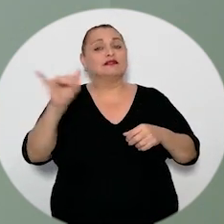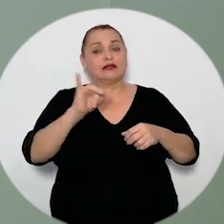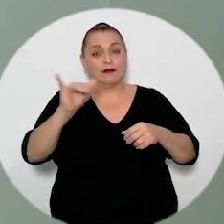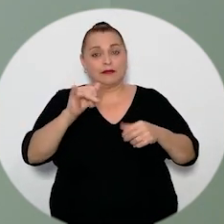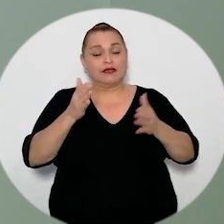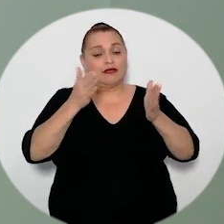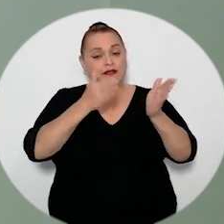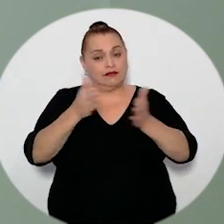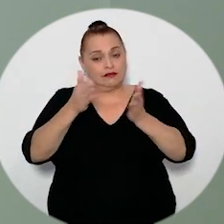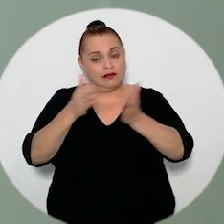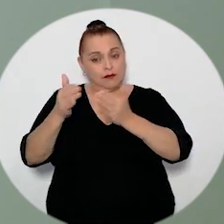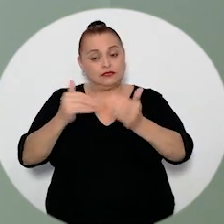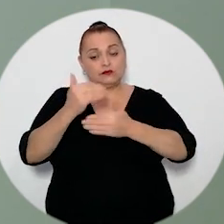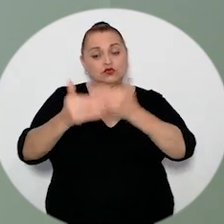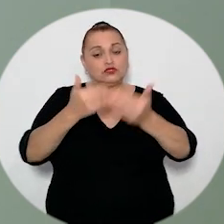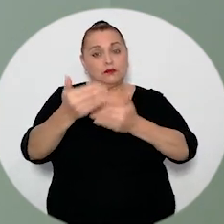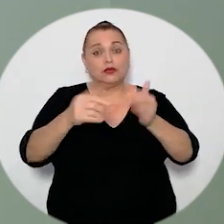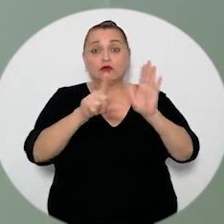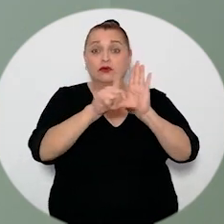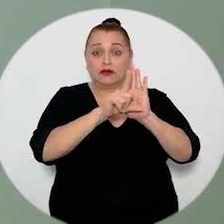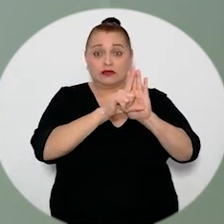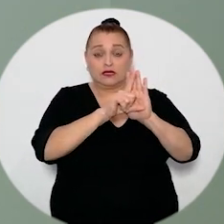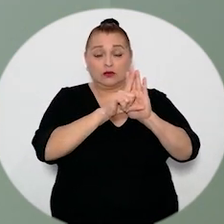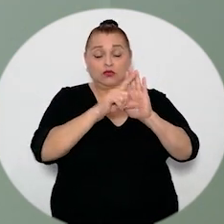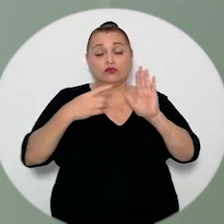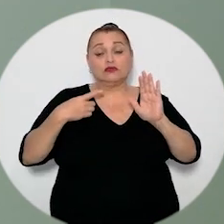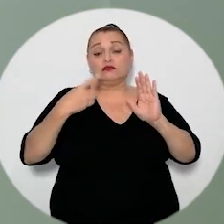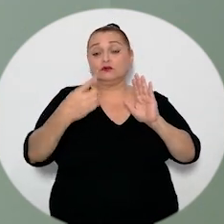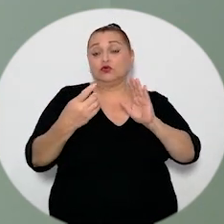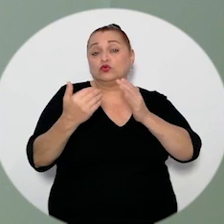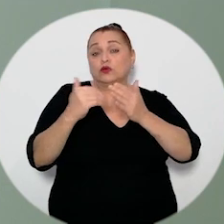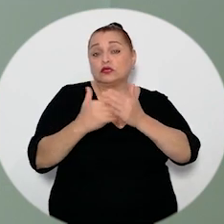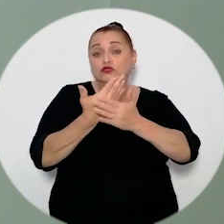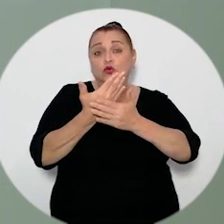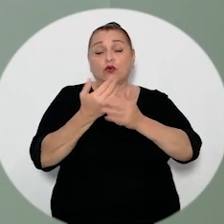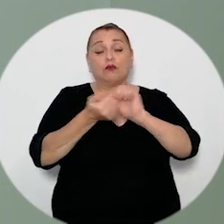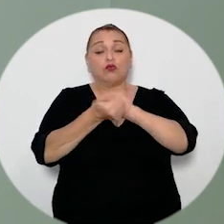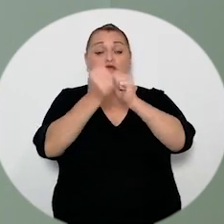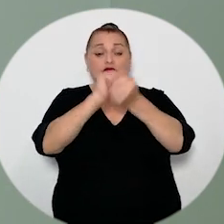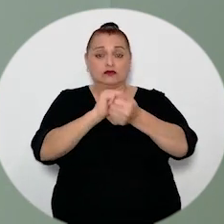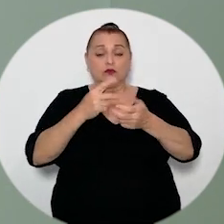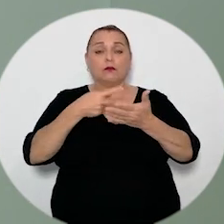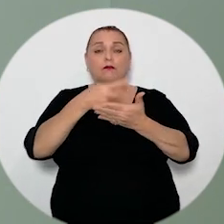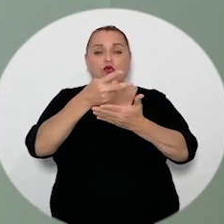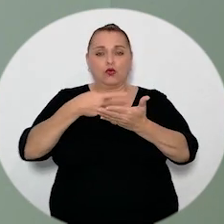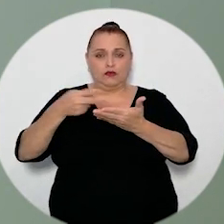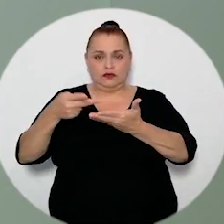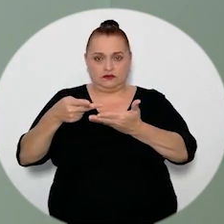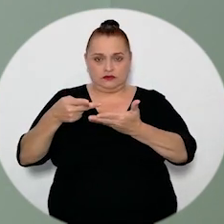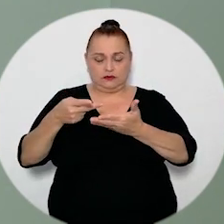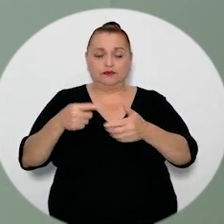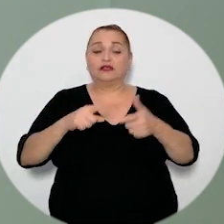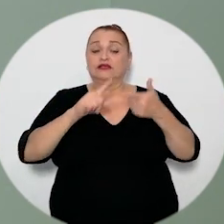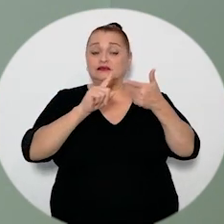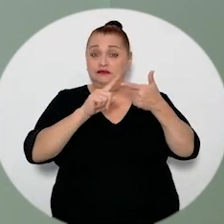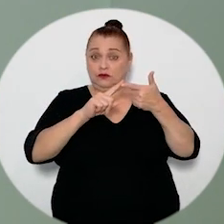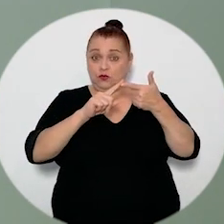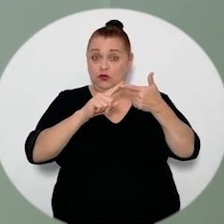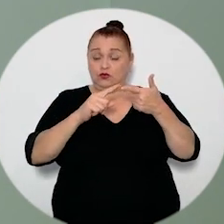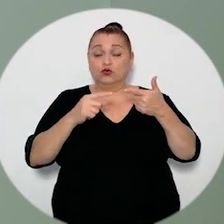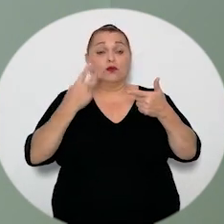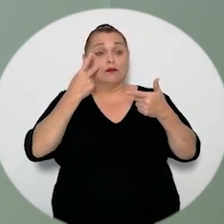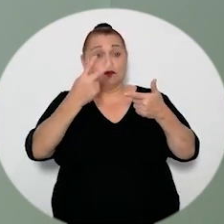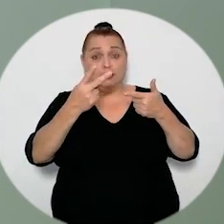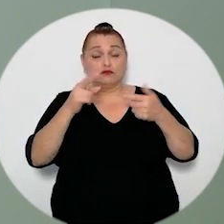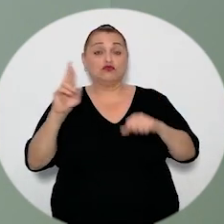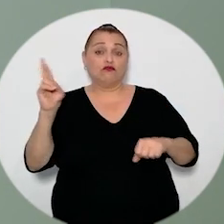sino de una de las etapas del procedimiento legislativo dispuesto para la creación o la modificación de las provincias. En segundo